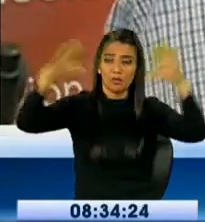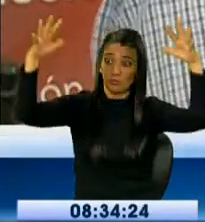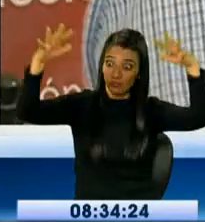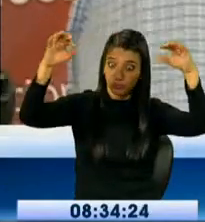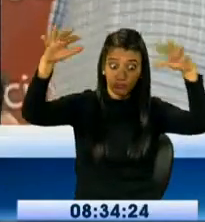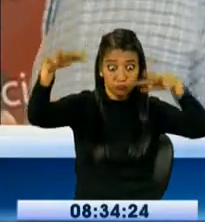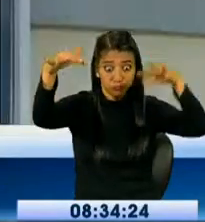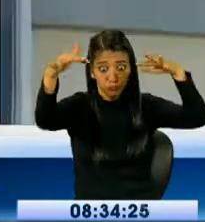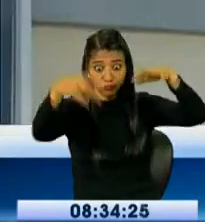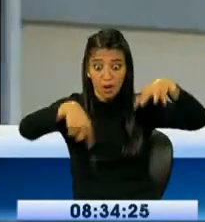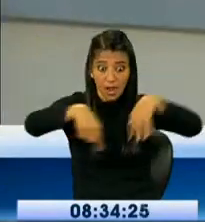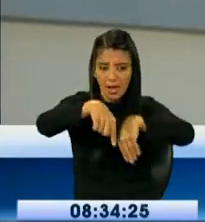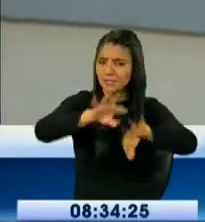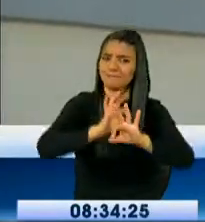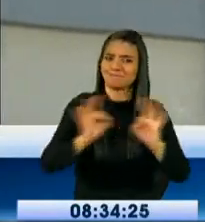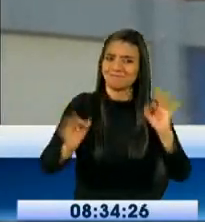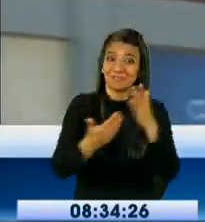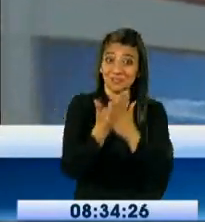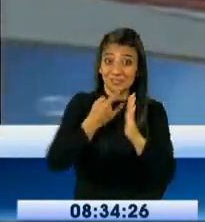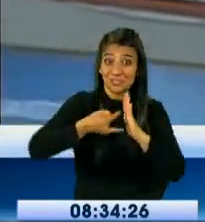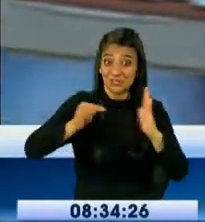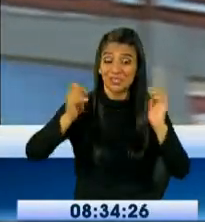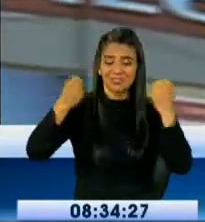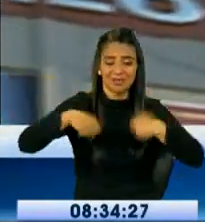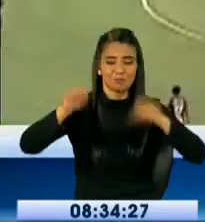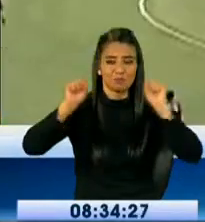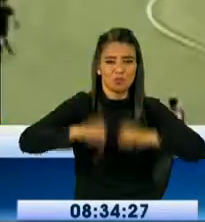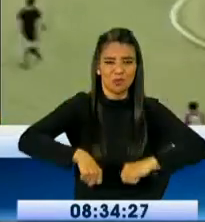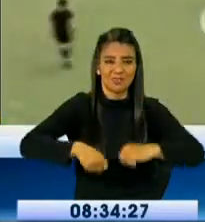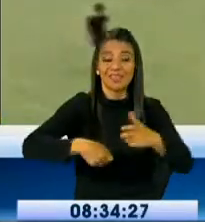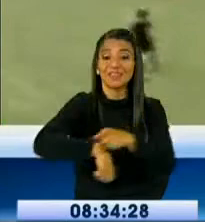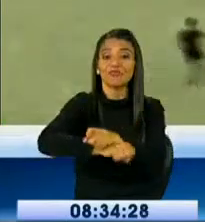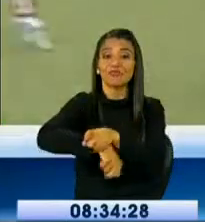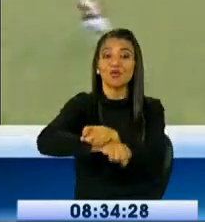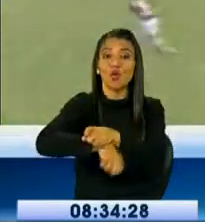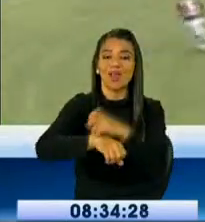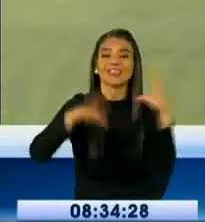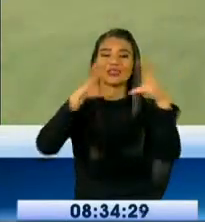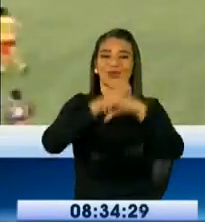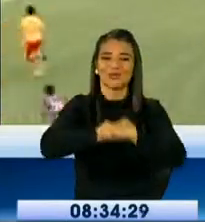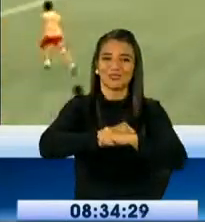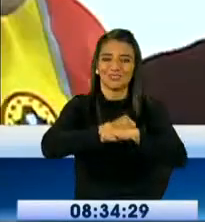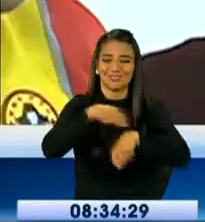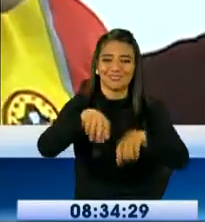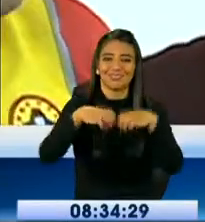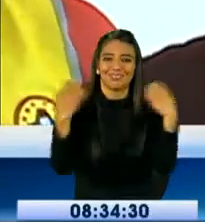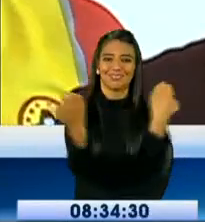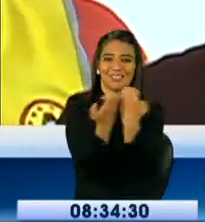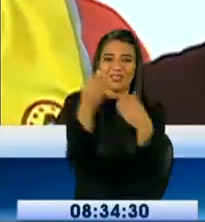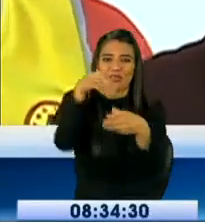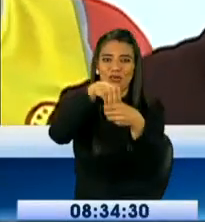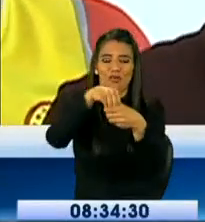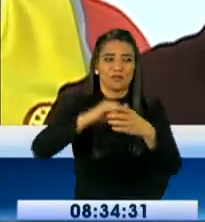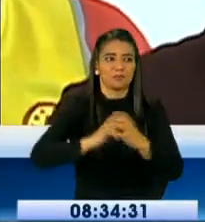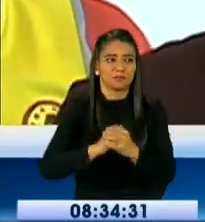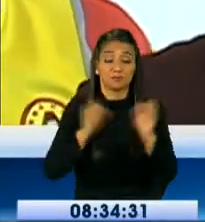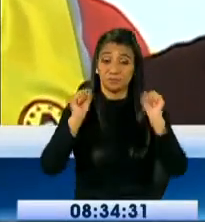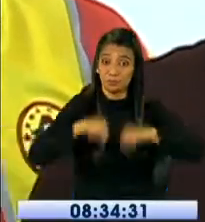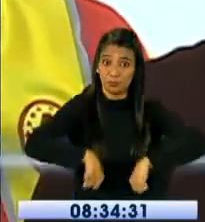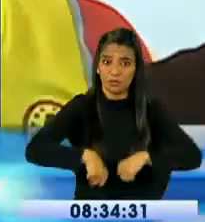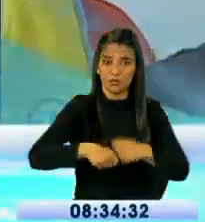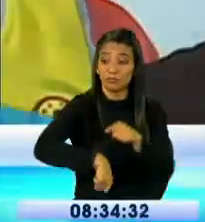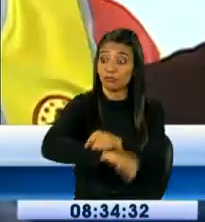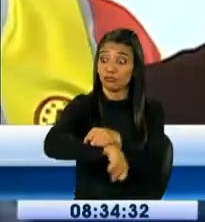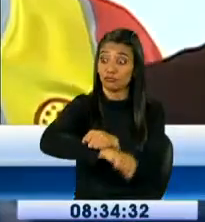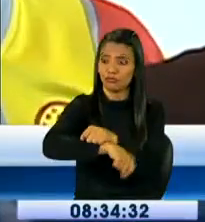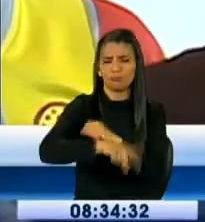de los jugadores. La nueva tecnología permitirá realizar espectáculos deportivos en horarios nocturnos. Nos va a permitir generar no solamente